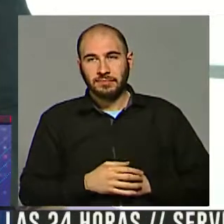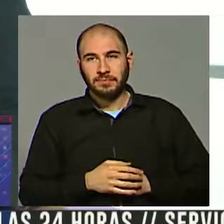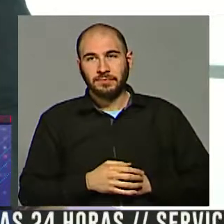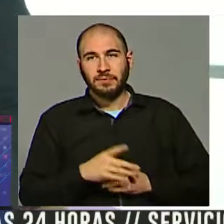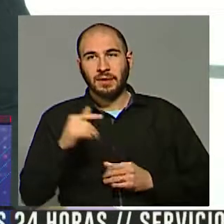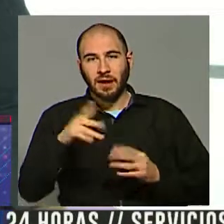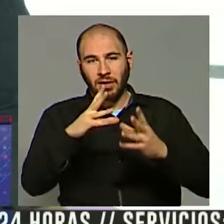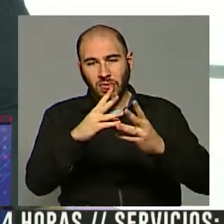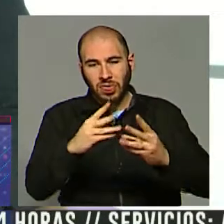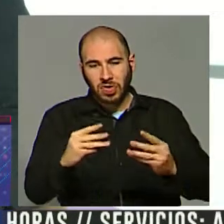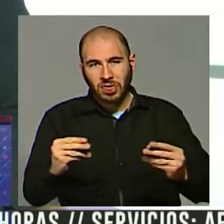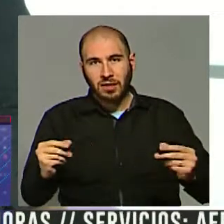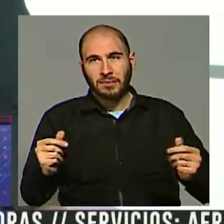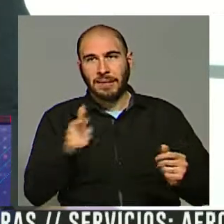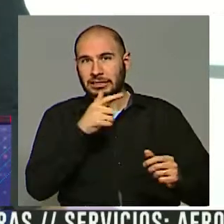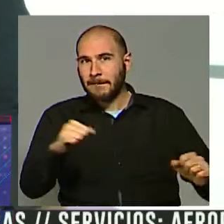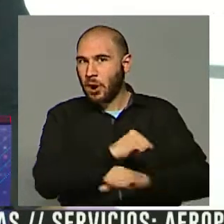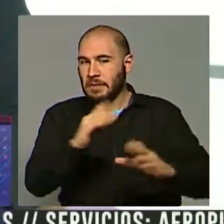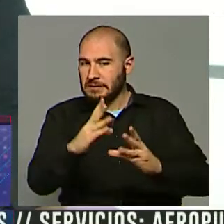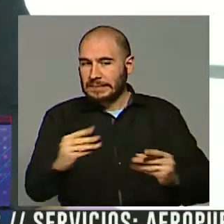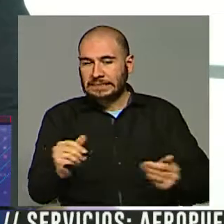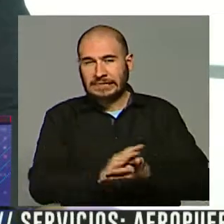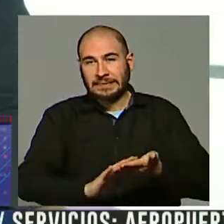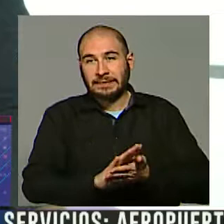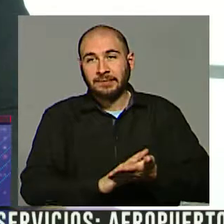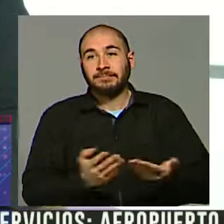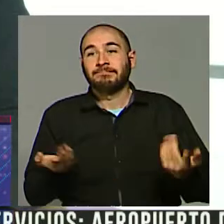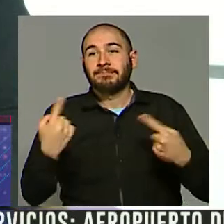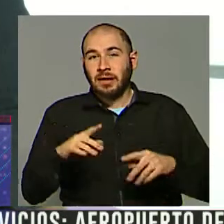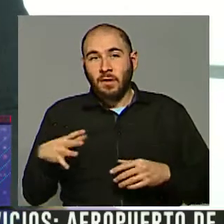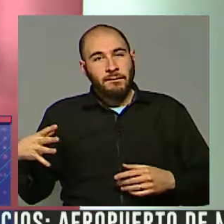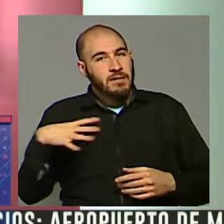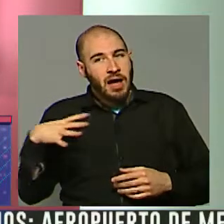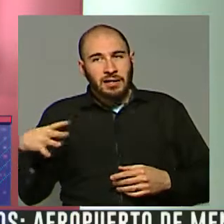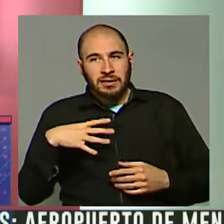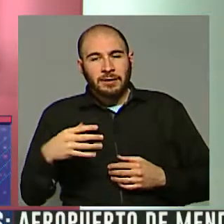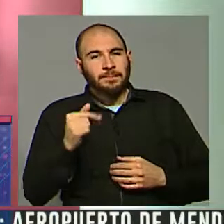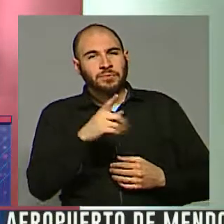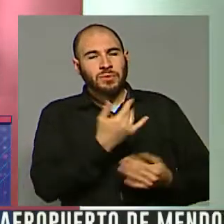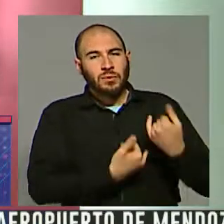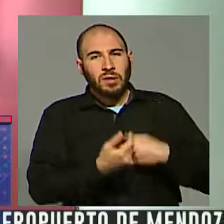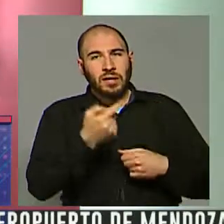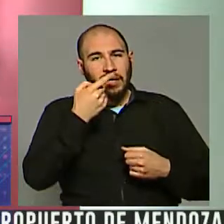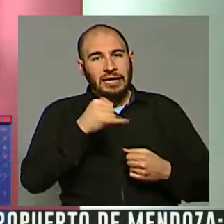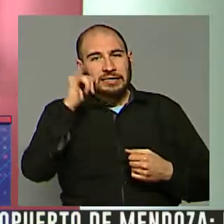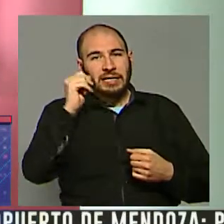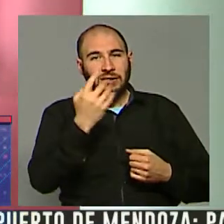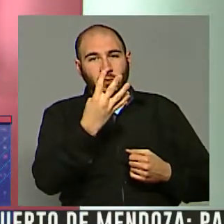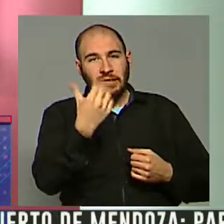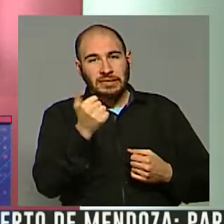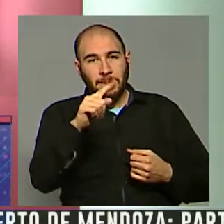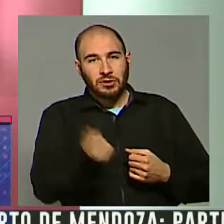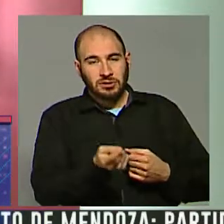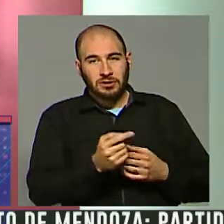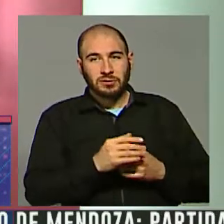va desactivando un poco la bomba esta de las LEVAC, pero todavía queda mucho. Usted hablaba de un interés del 46, más del